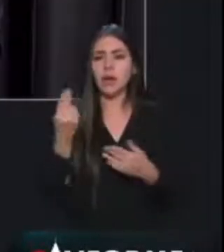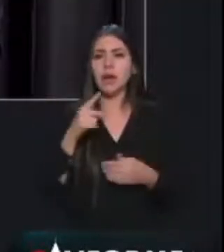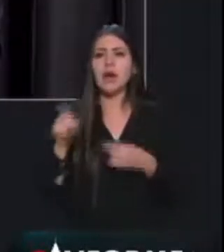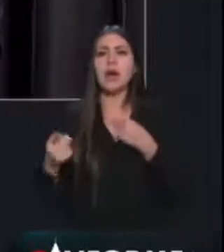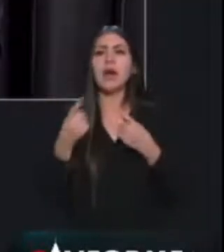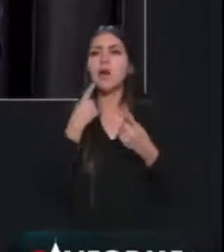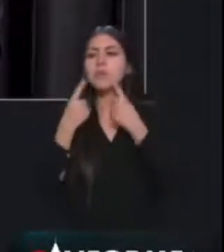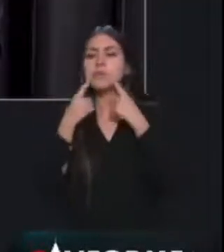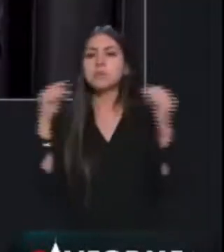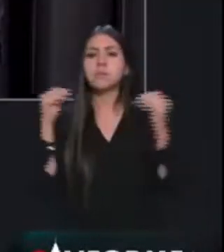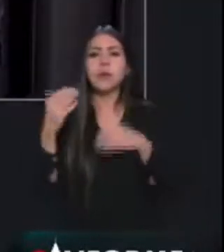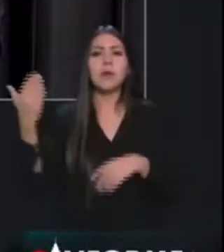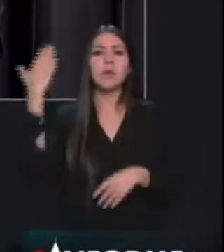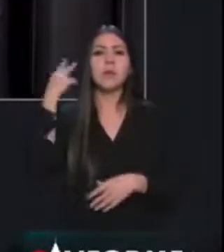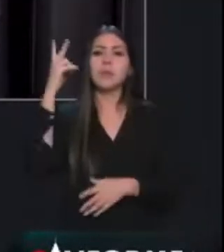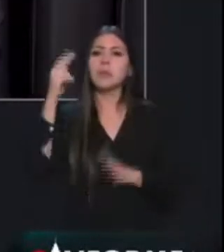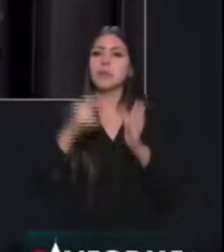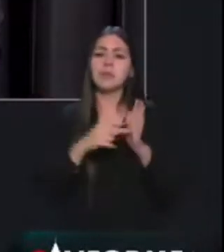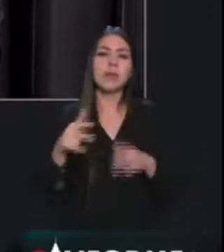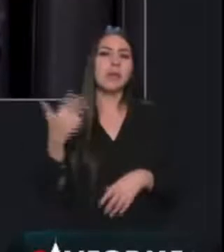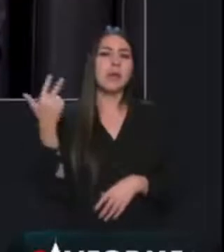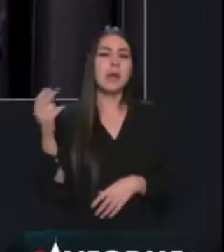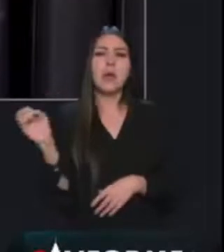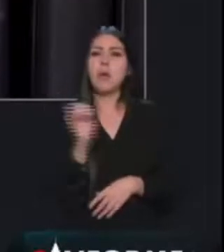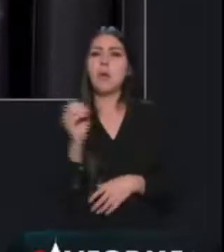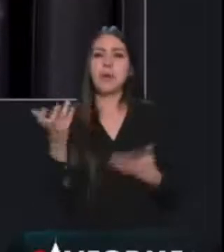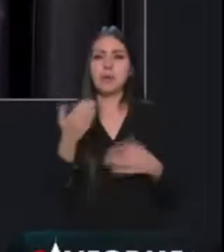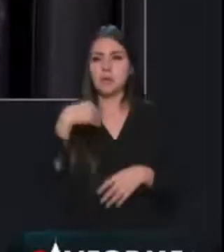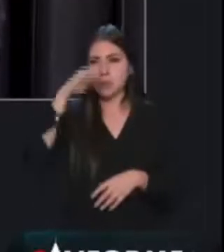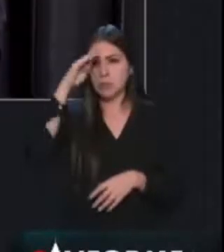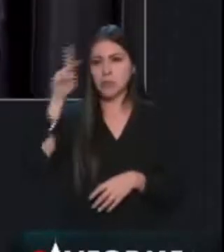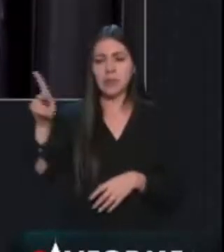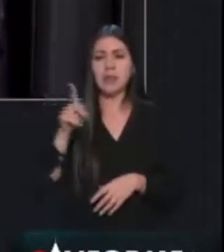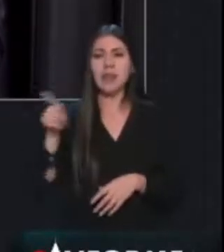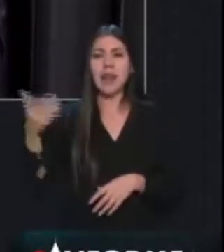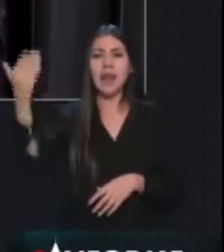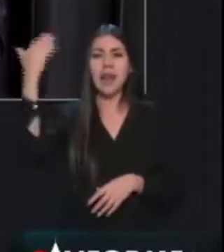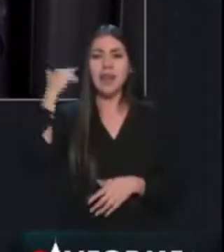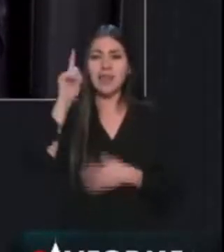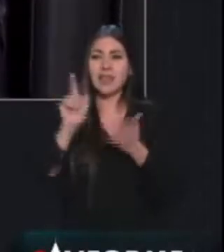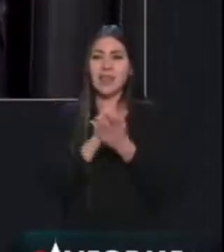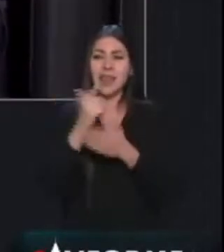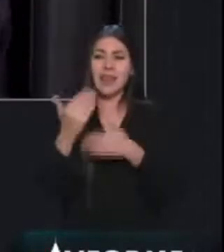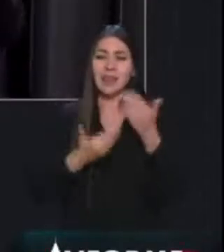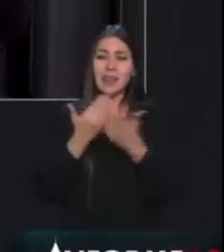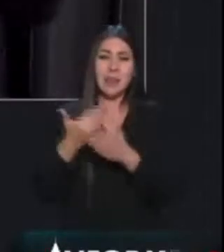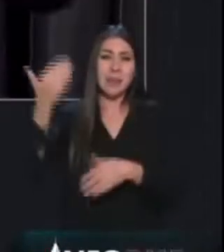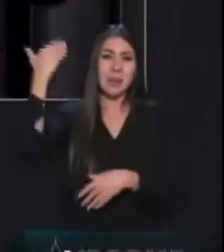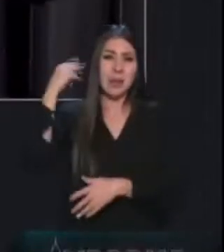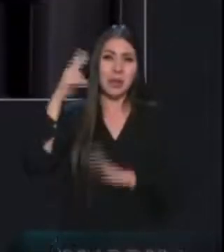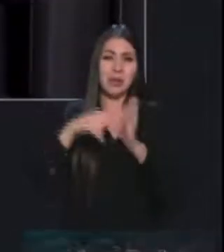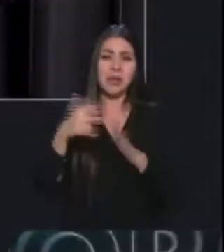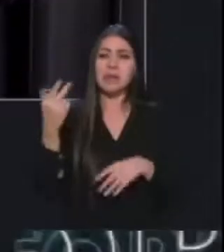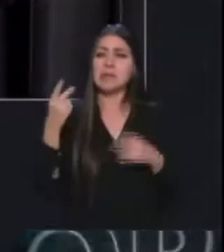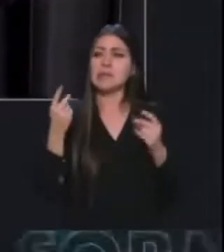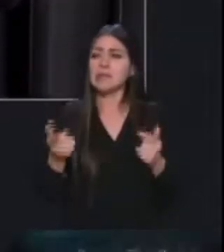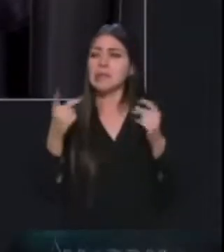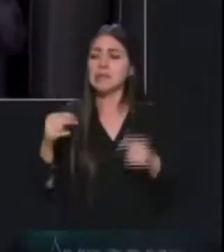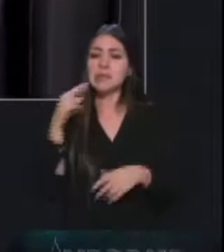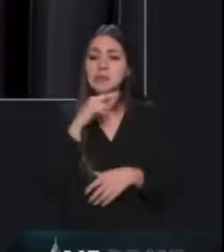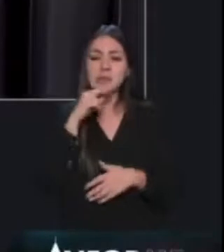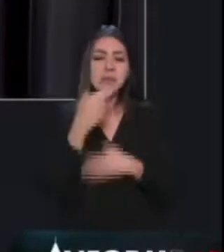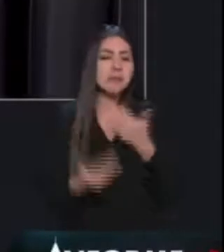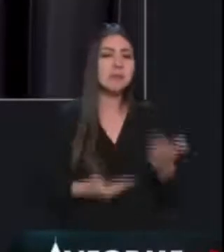que no se hizo en 2013. Coincido con él. Fue muy apresurada esa reforma y yo creo que en la medida en que busquemos puntos